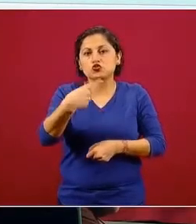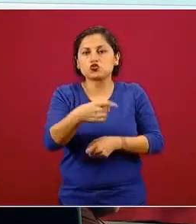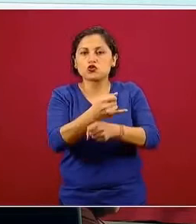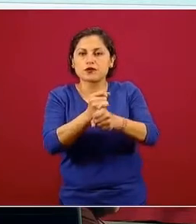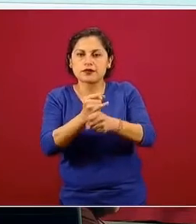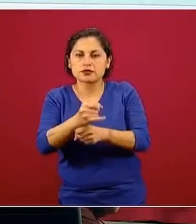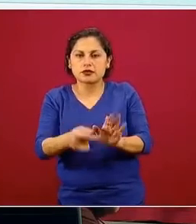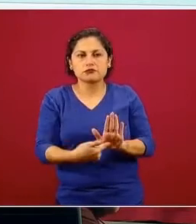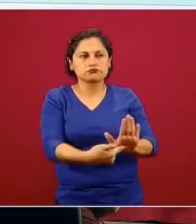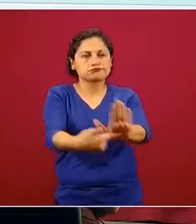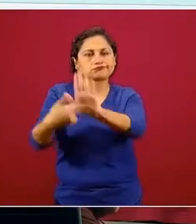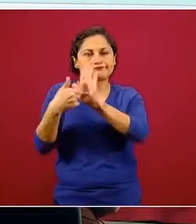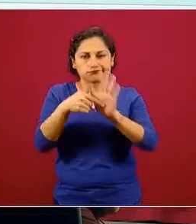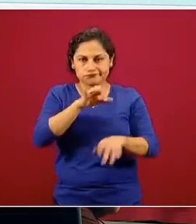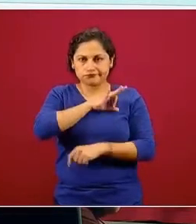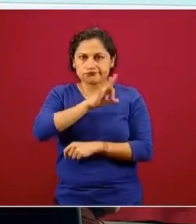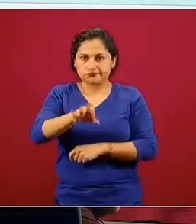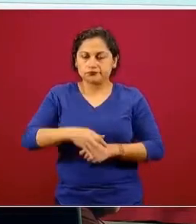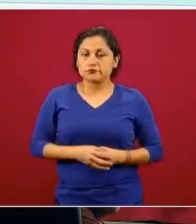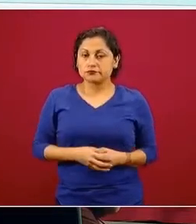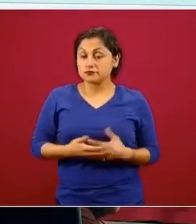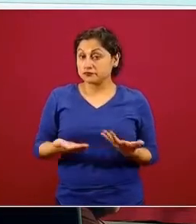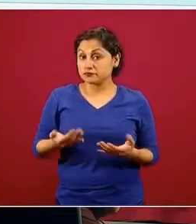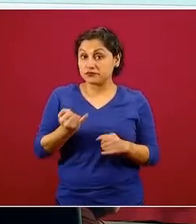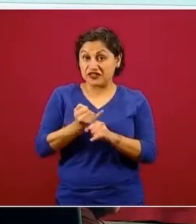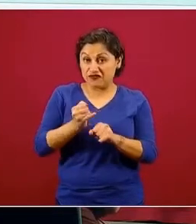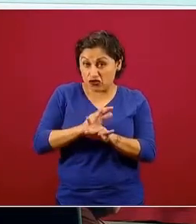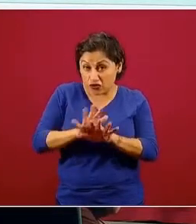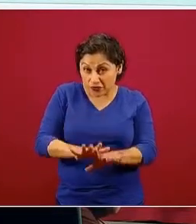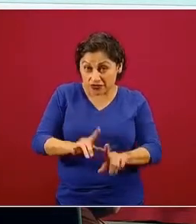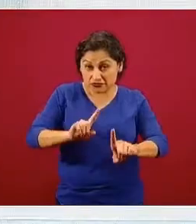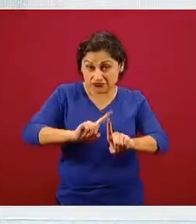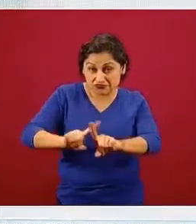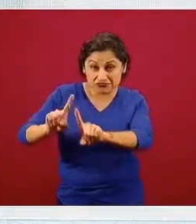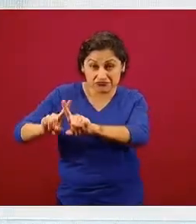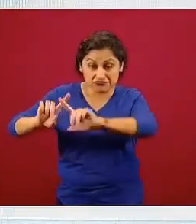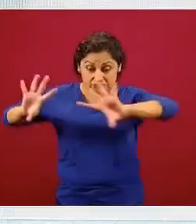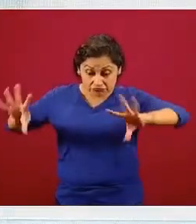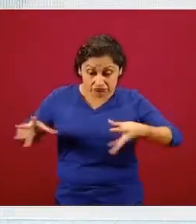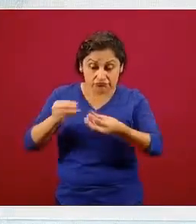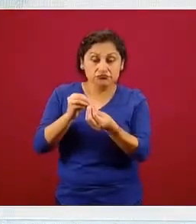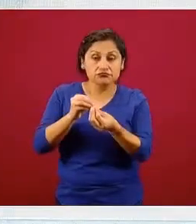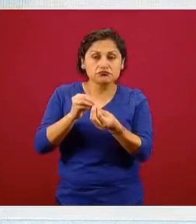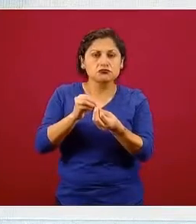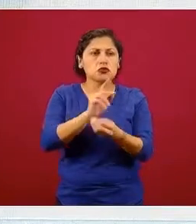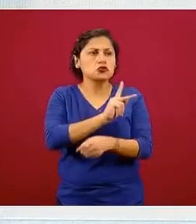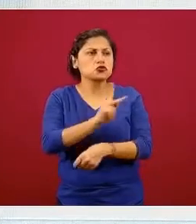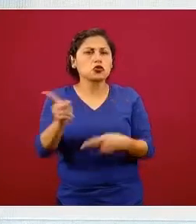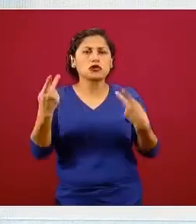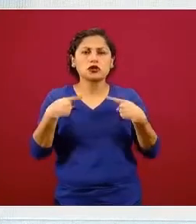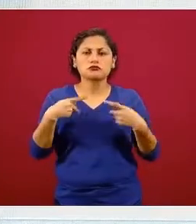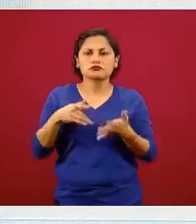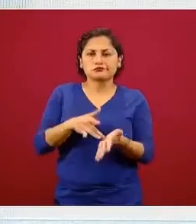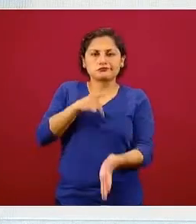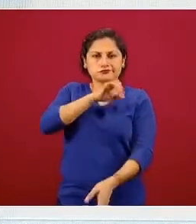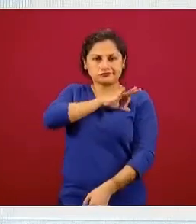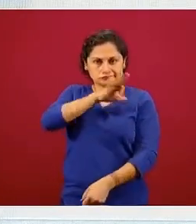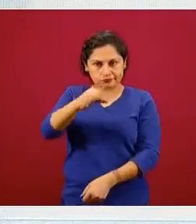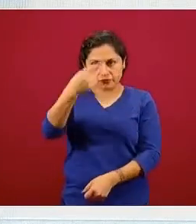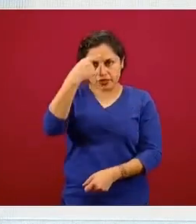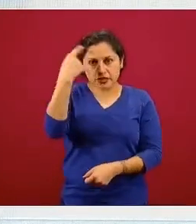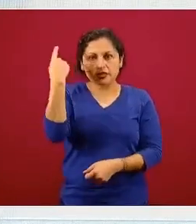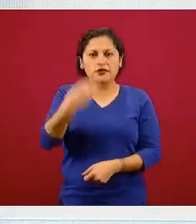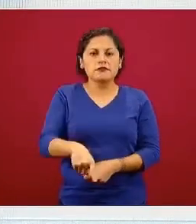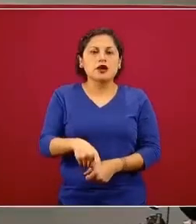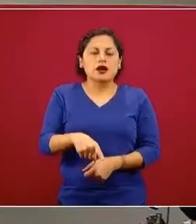Toda presentación del análisis nos enriquece a todos y a todas, y qué bueno que haya múltiples visiones de los